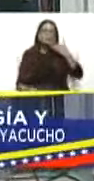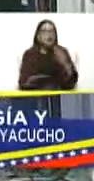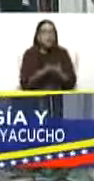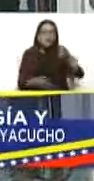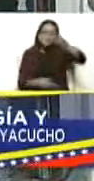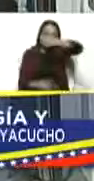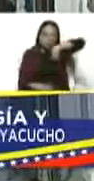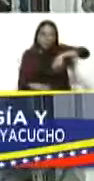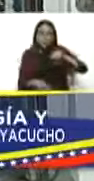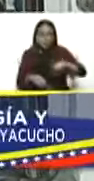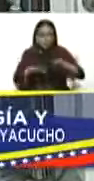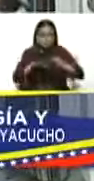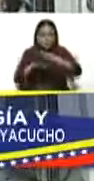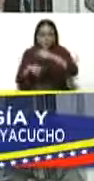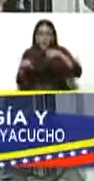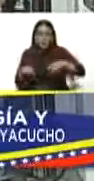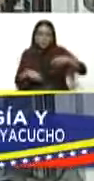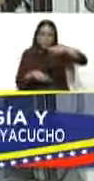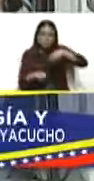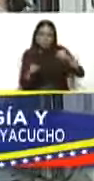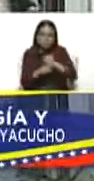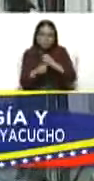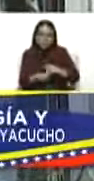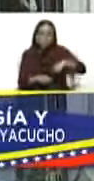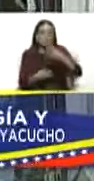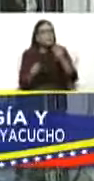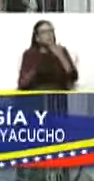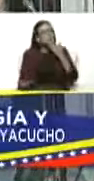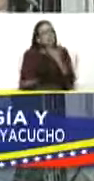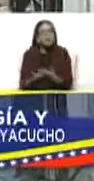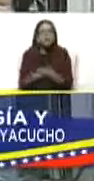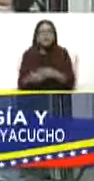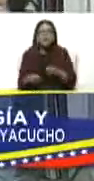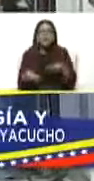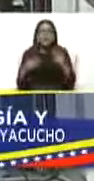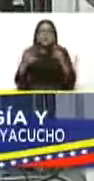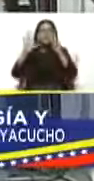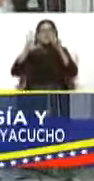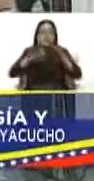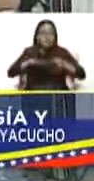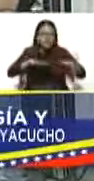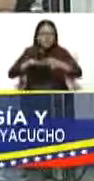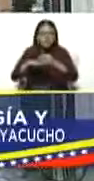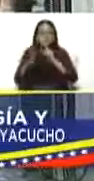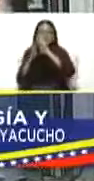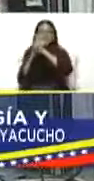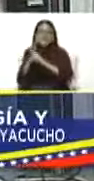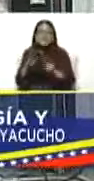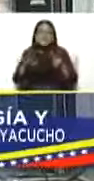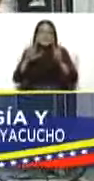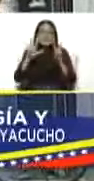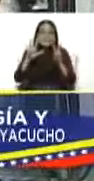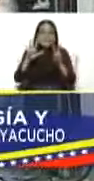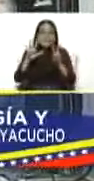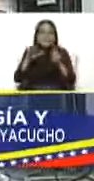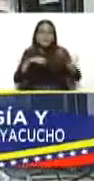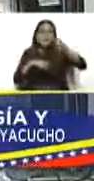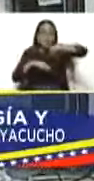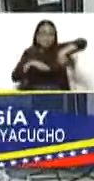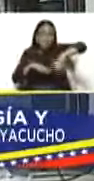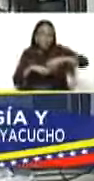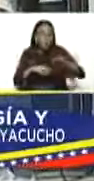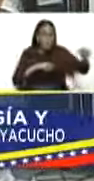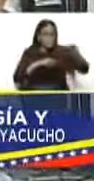Ayacucho, porque aquí van a venir todos los municipios. Son 7 municipios que se van a beneficiar, es la capital. Y aquí llegan todos. ¿Y